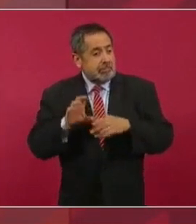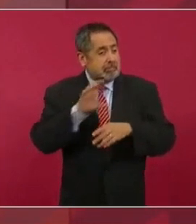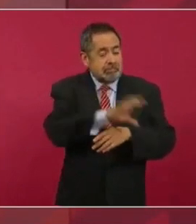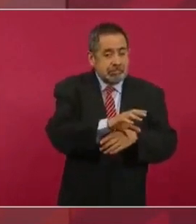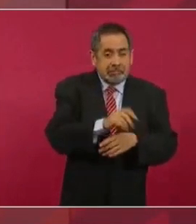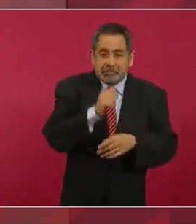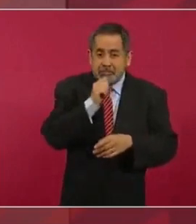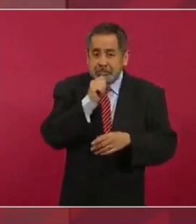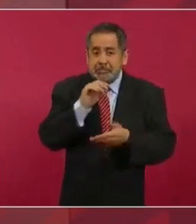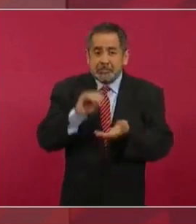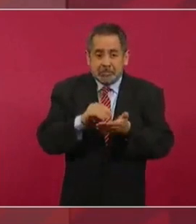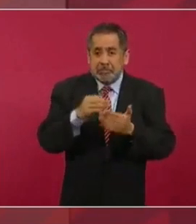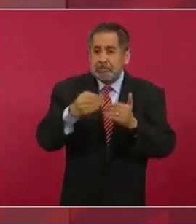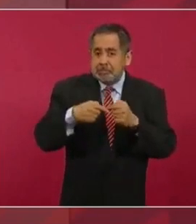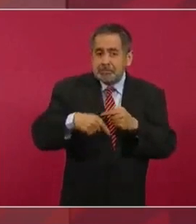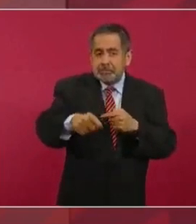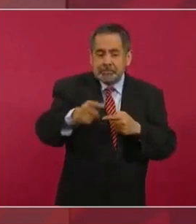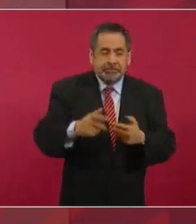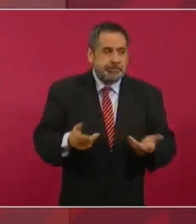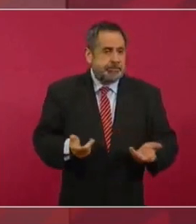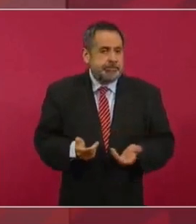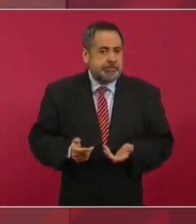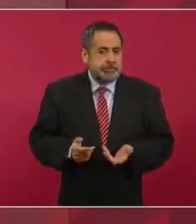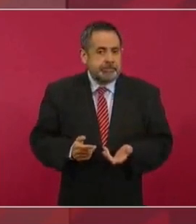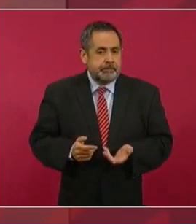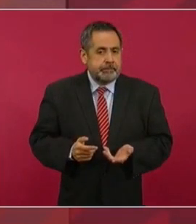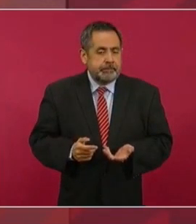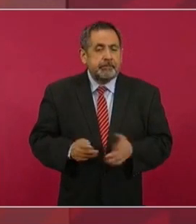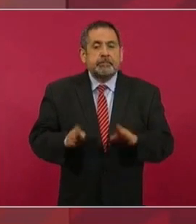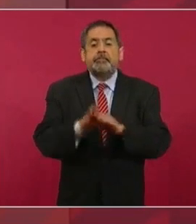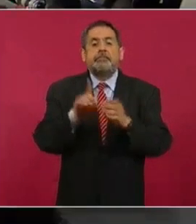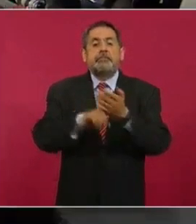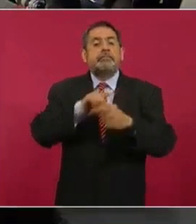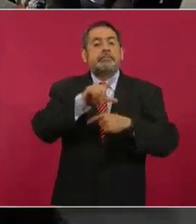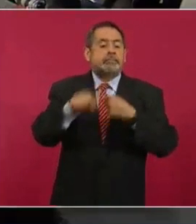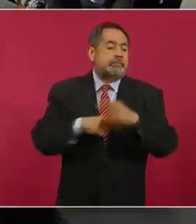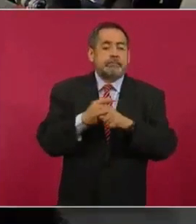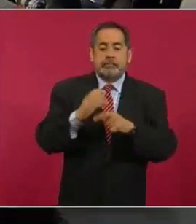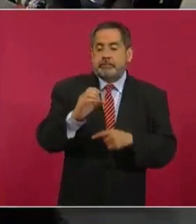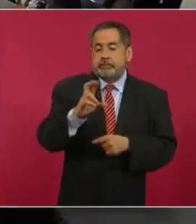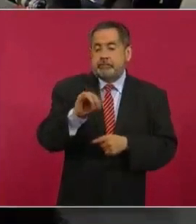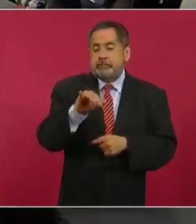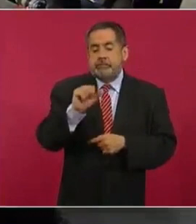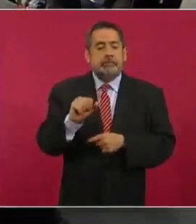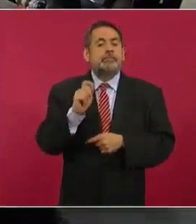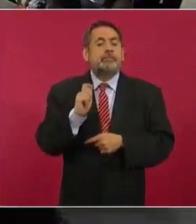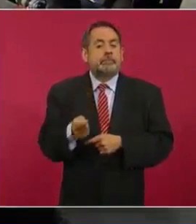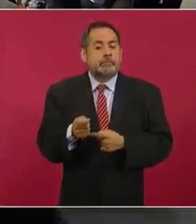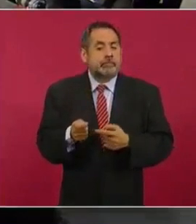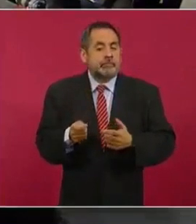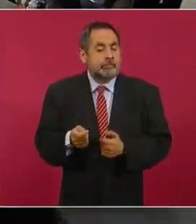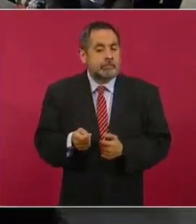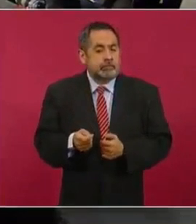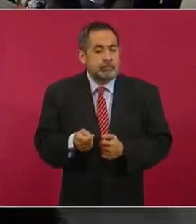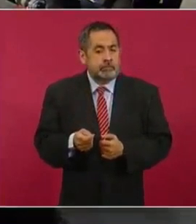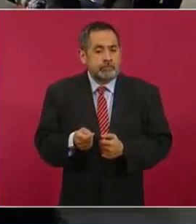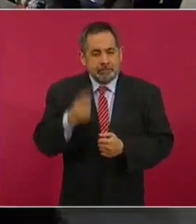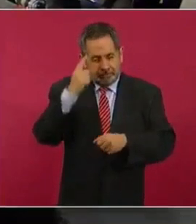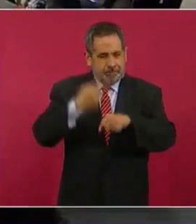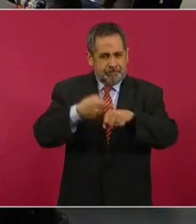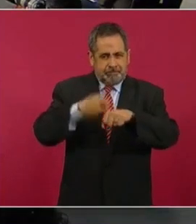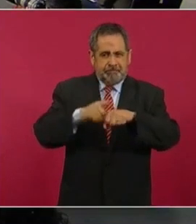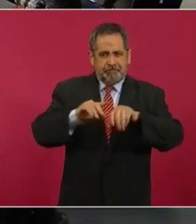Entonces, cuando viene la crisis de la pandemia,